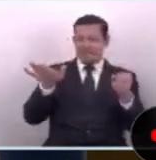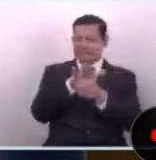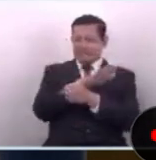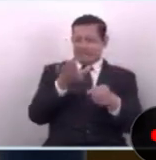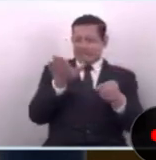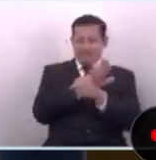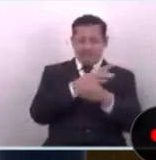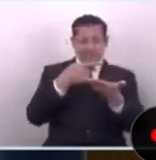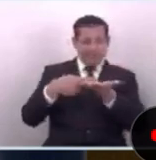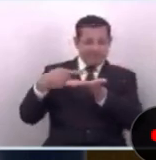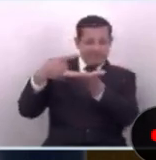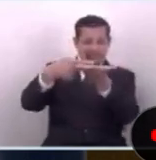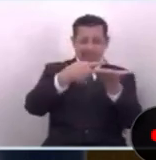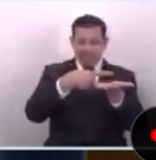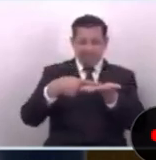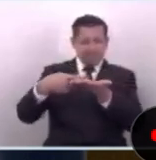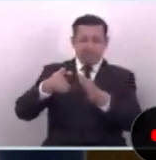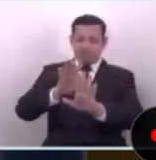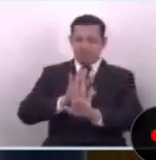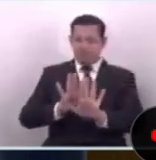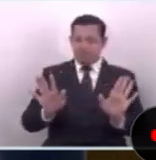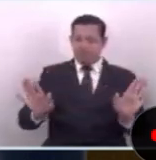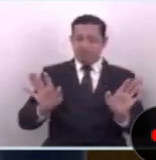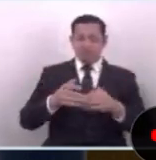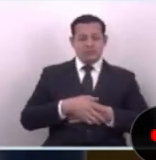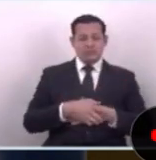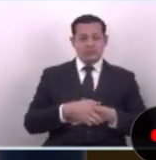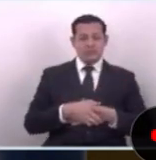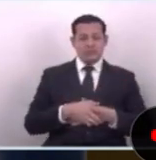suficientemente discutido